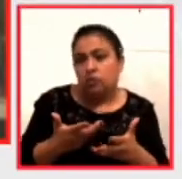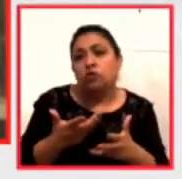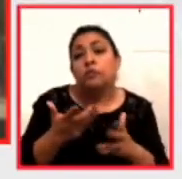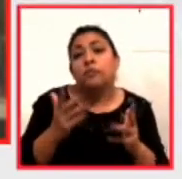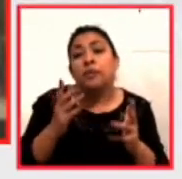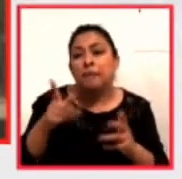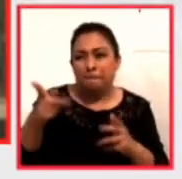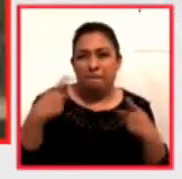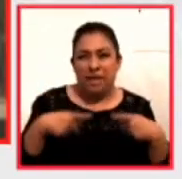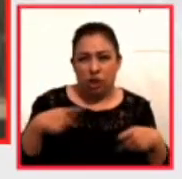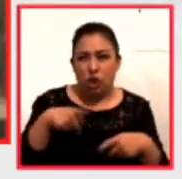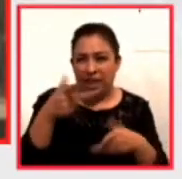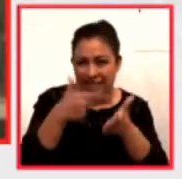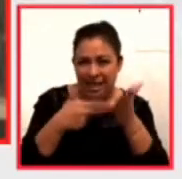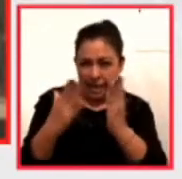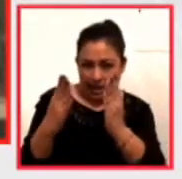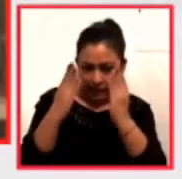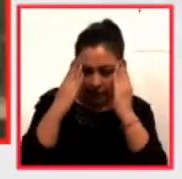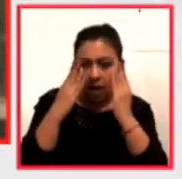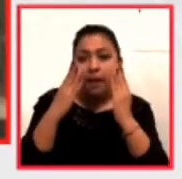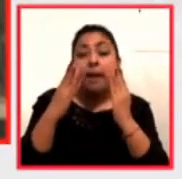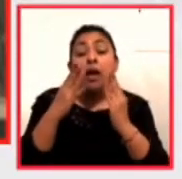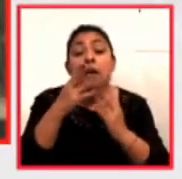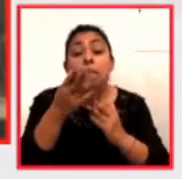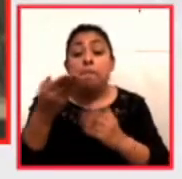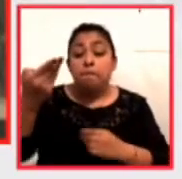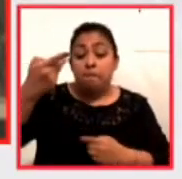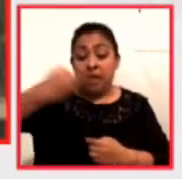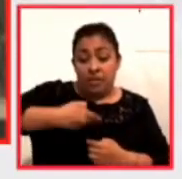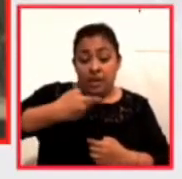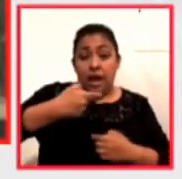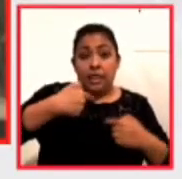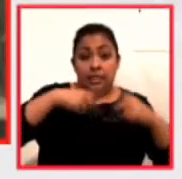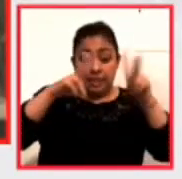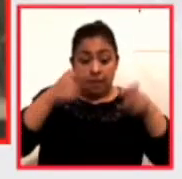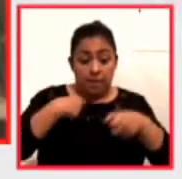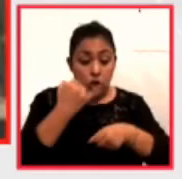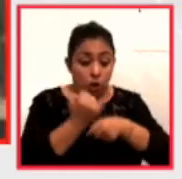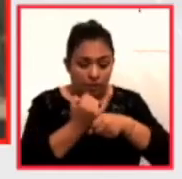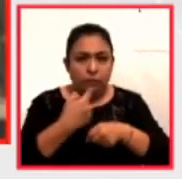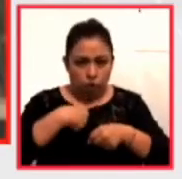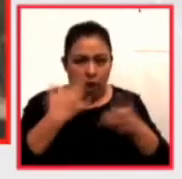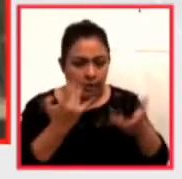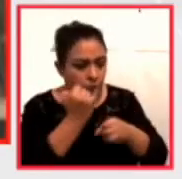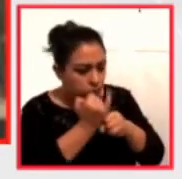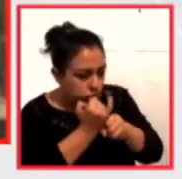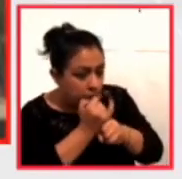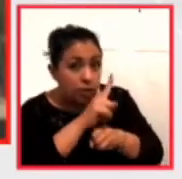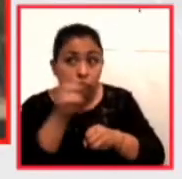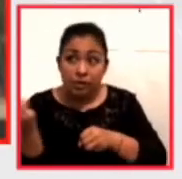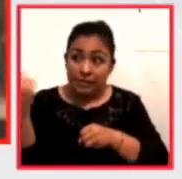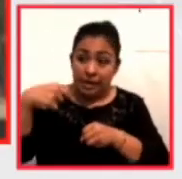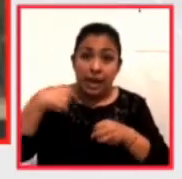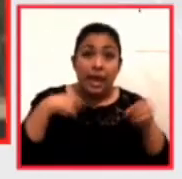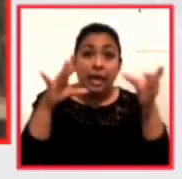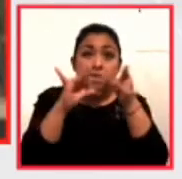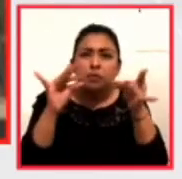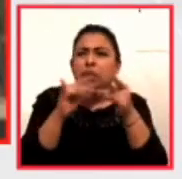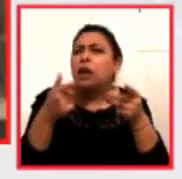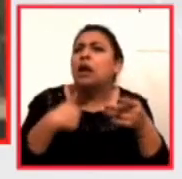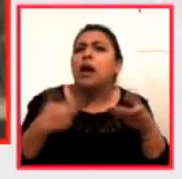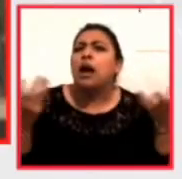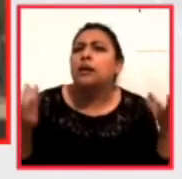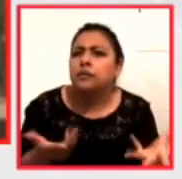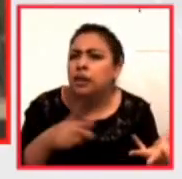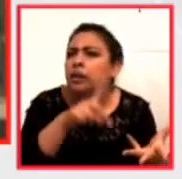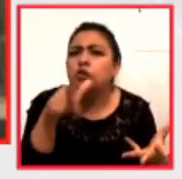talleristas nos daban un tema a investigar, nosotros lo investigábamos y después ellos nos explicaban qué era lo que teníamos que hacer